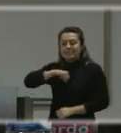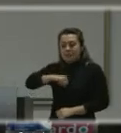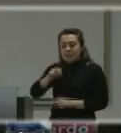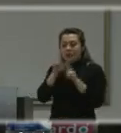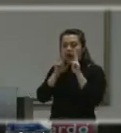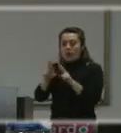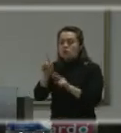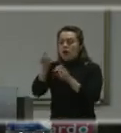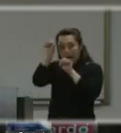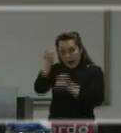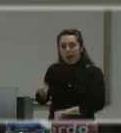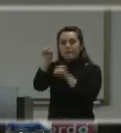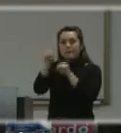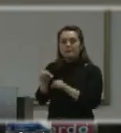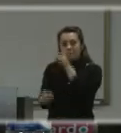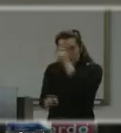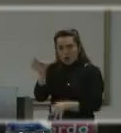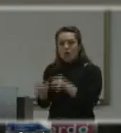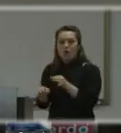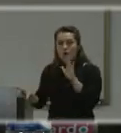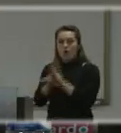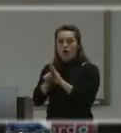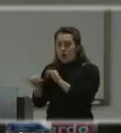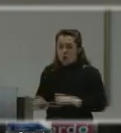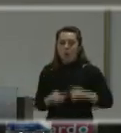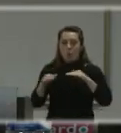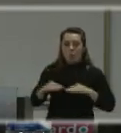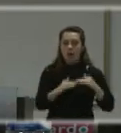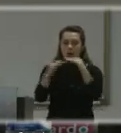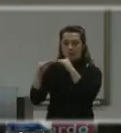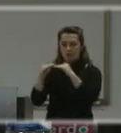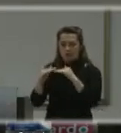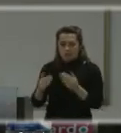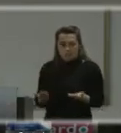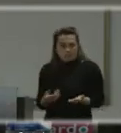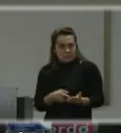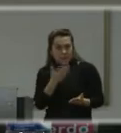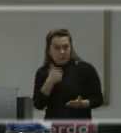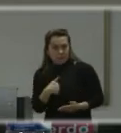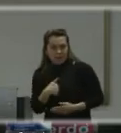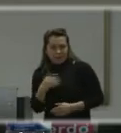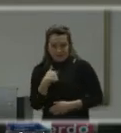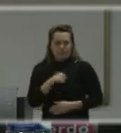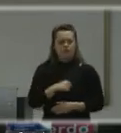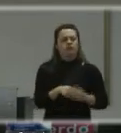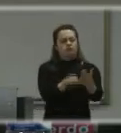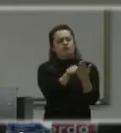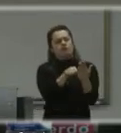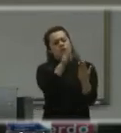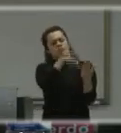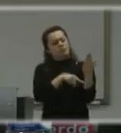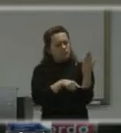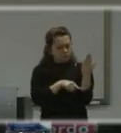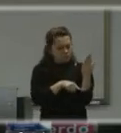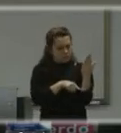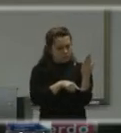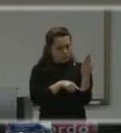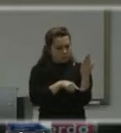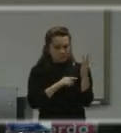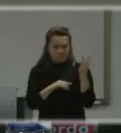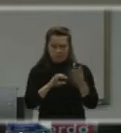capacidad legal en igualdad de condiciones, ¿no? Y si a uno le dicen, digamos, si uno empieza leyendo un artículo de esos, pues es